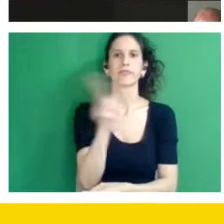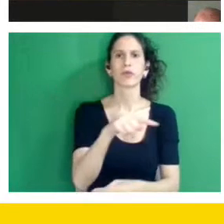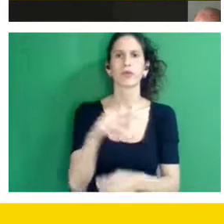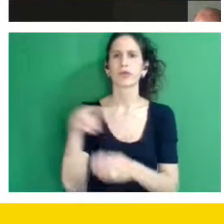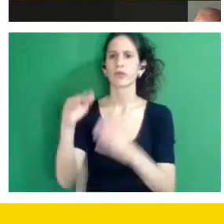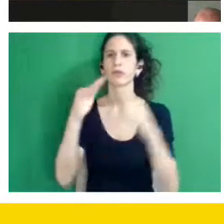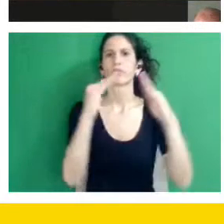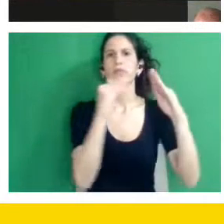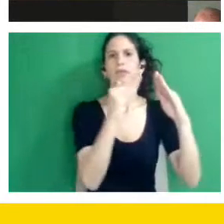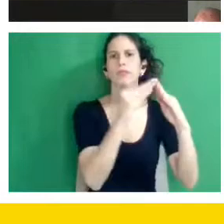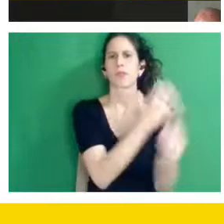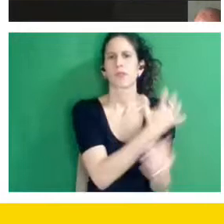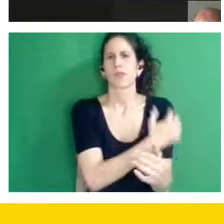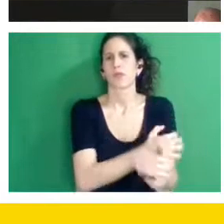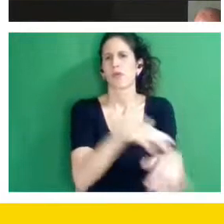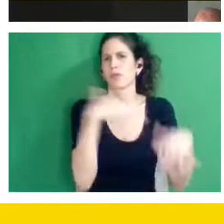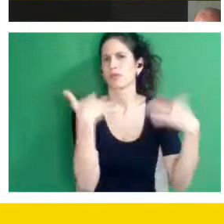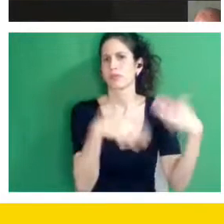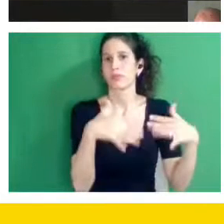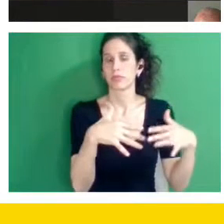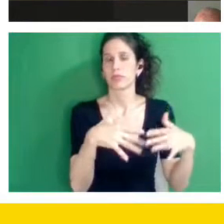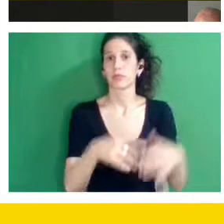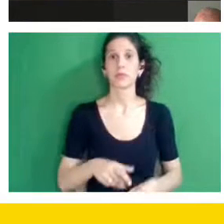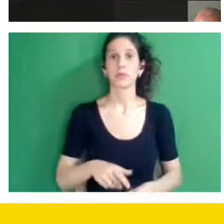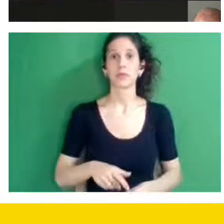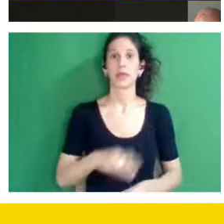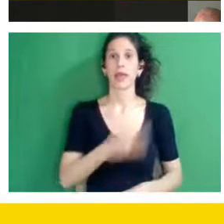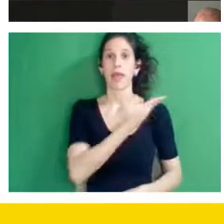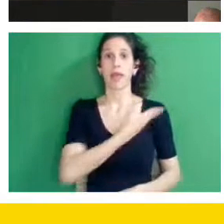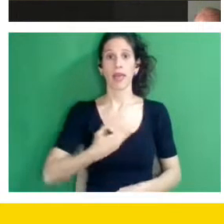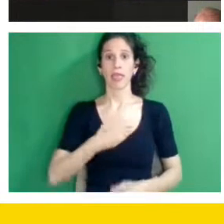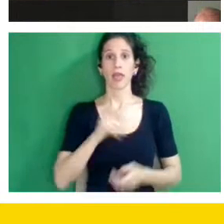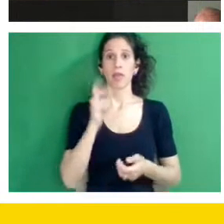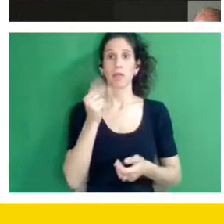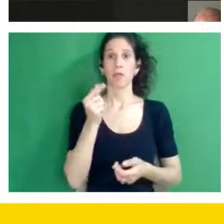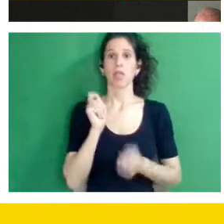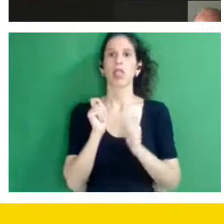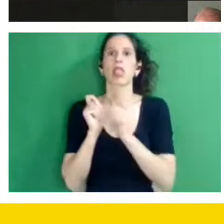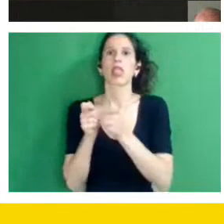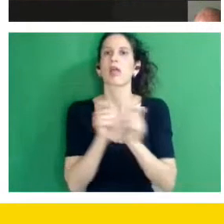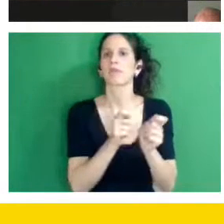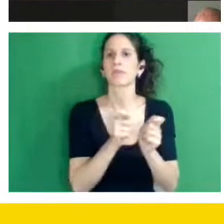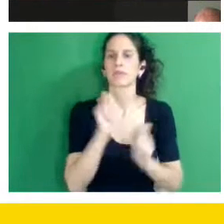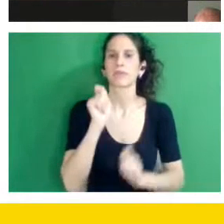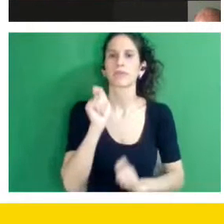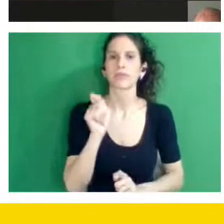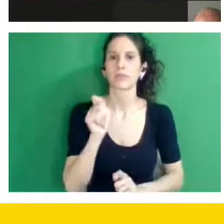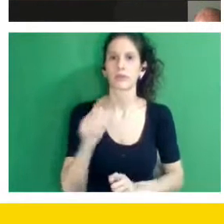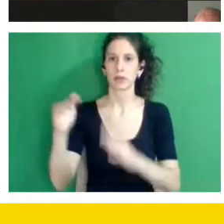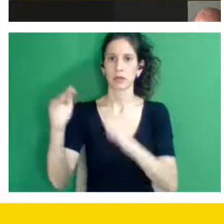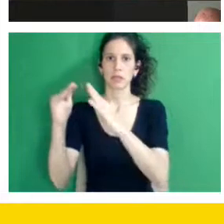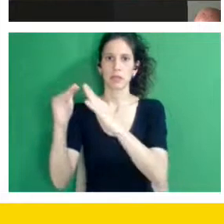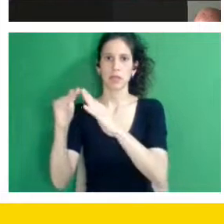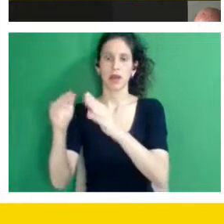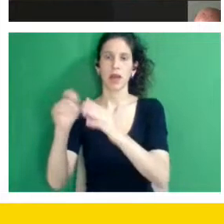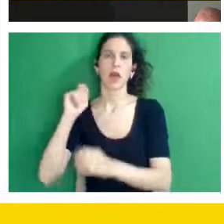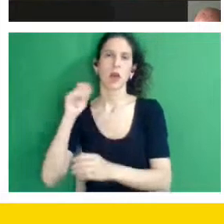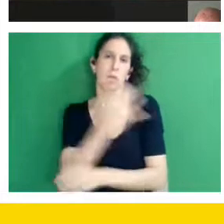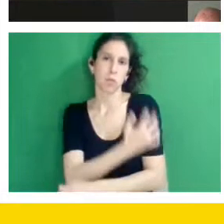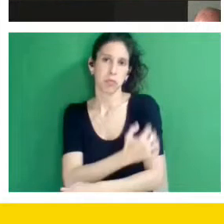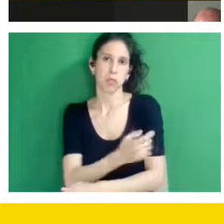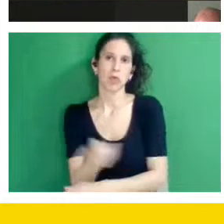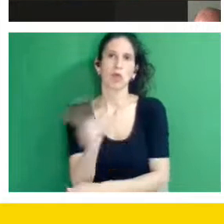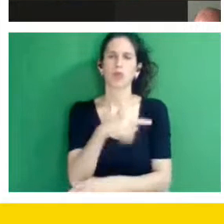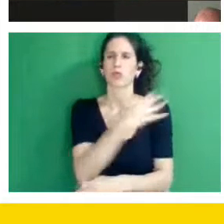pobre o pobre extremo. Para inscribirse en este sistema, el SISFO, hay que acudir a la unidad local